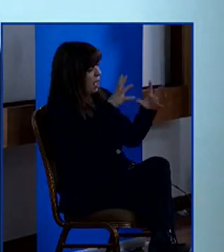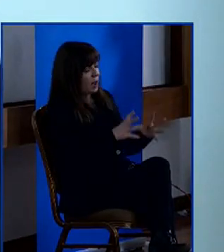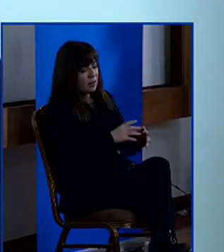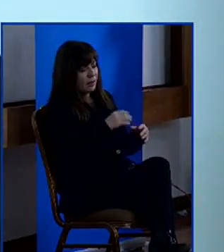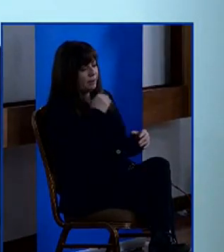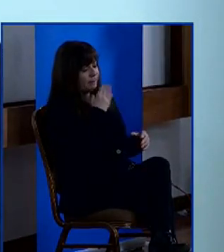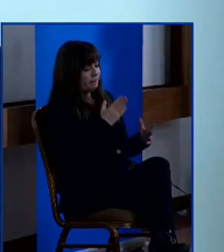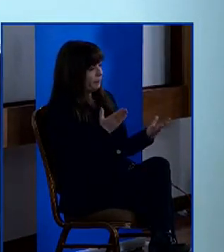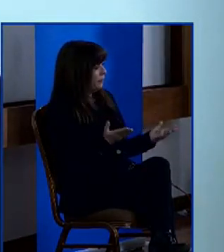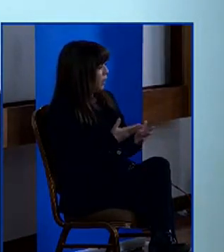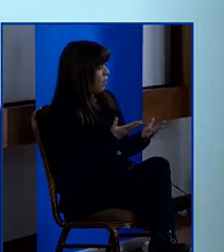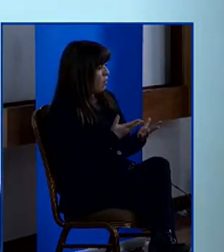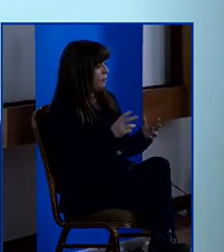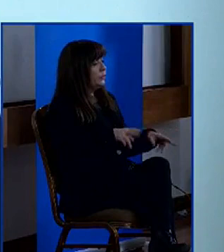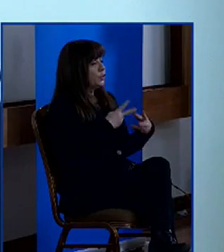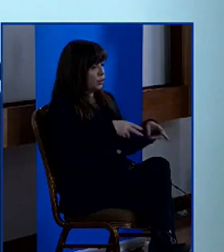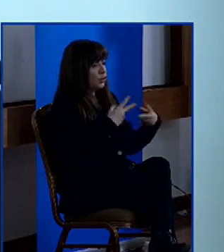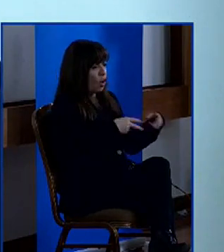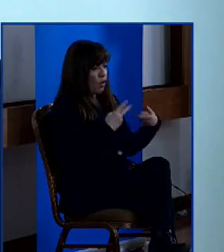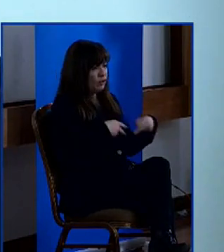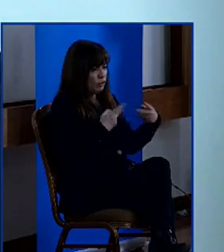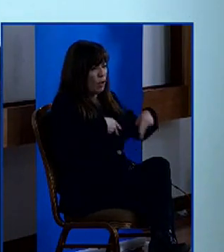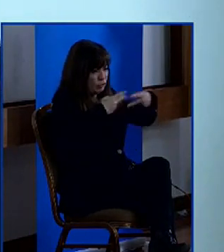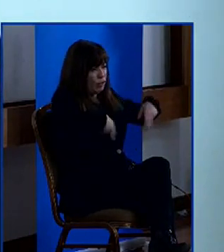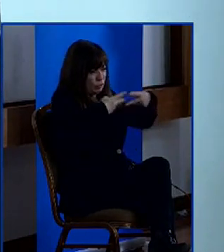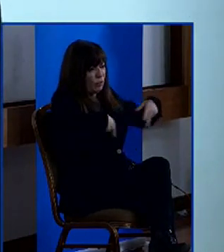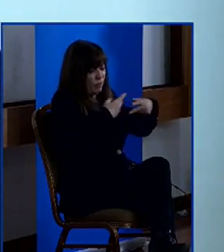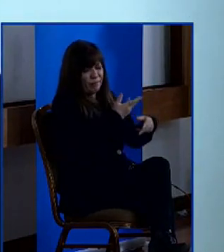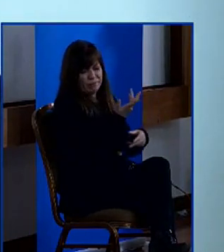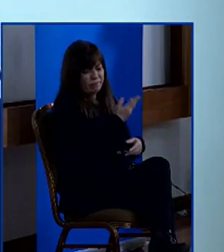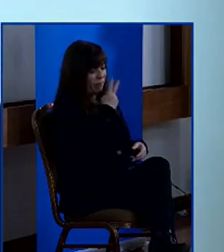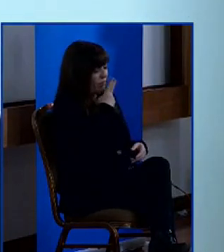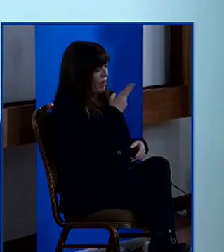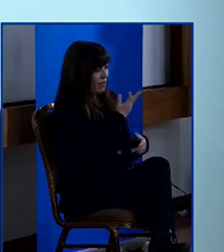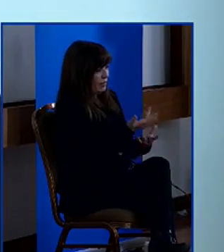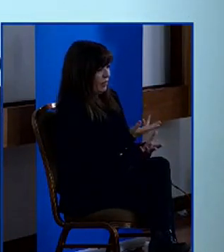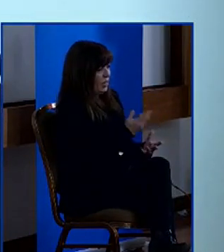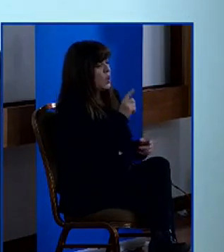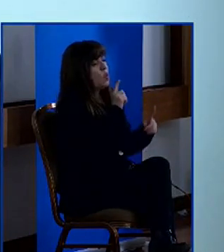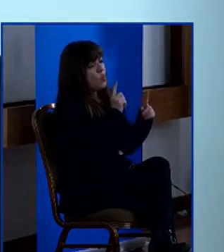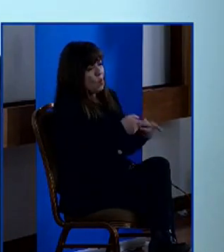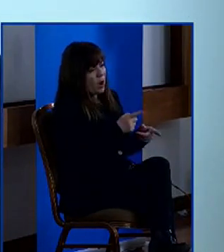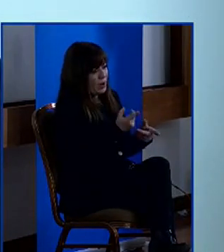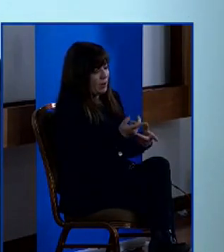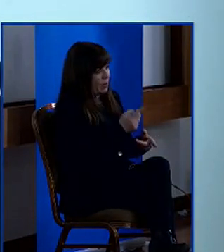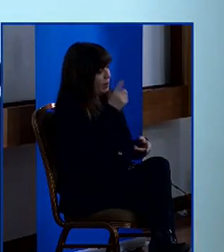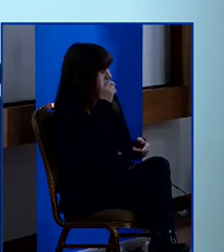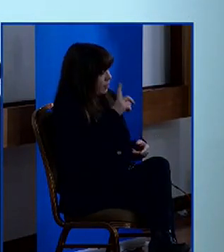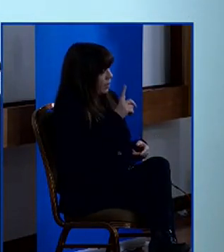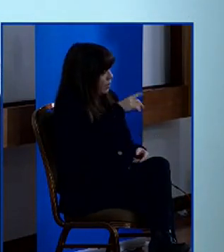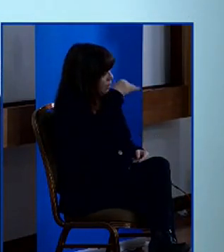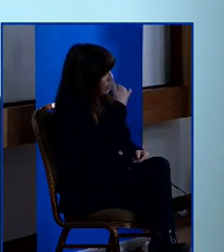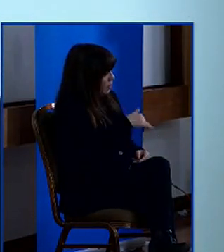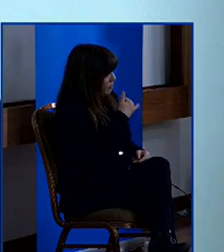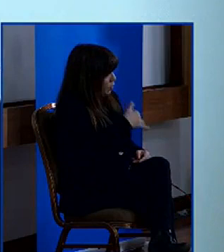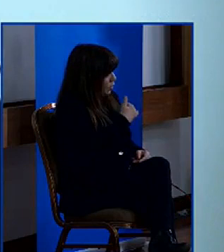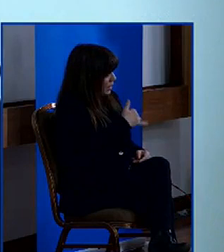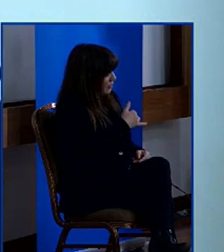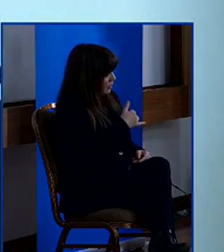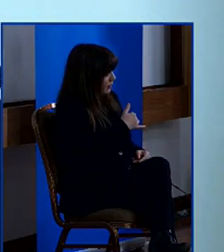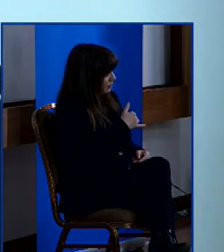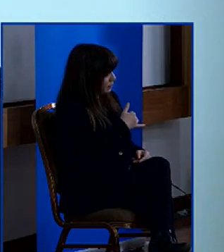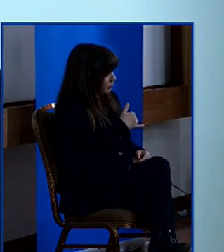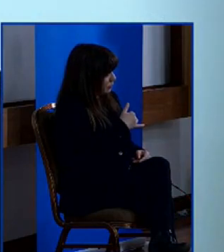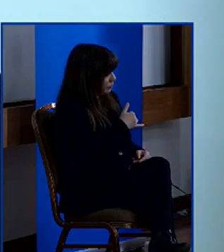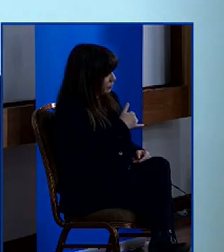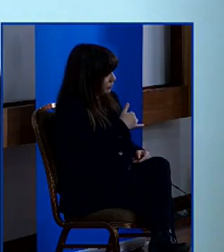planeta seguirá sobreviviendo. Yo en ese sentido, bueno, discrepo algo con respecto a lo que la gente dice de salvar al planeta